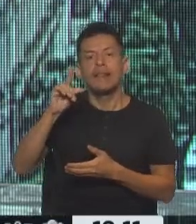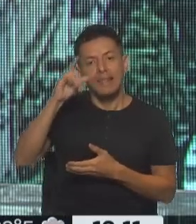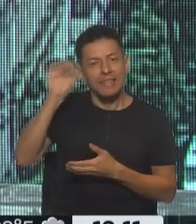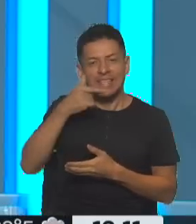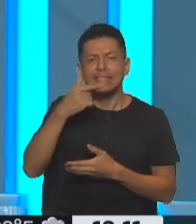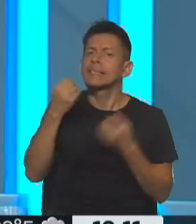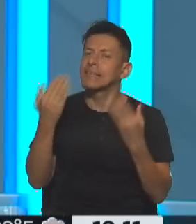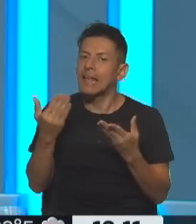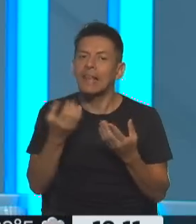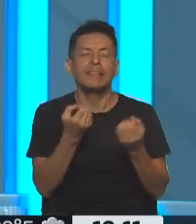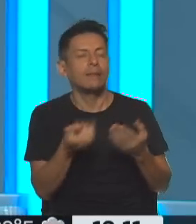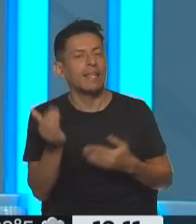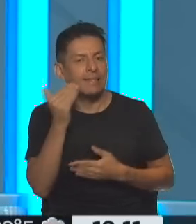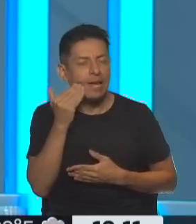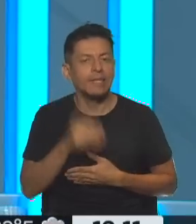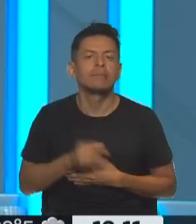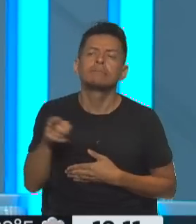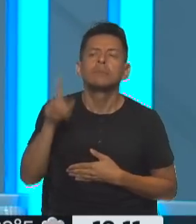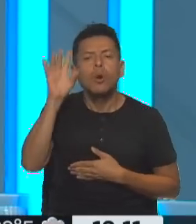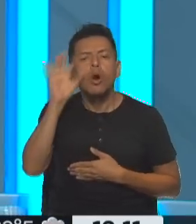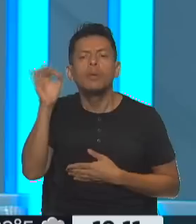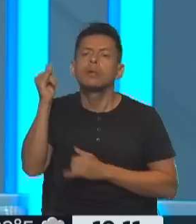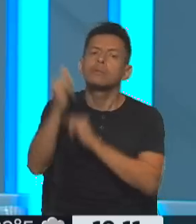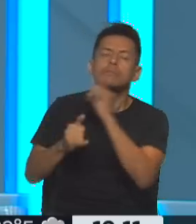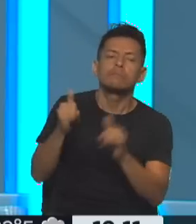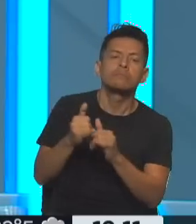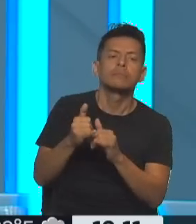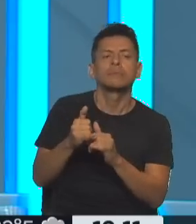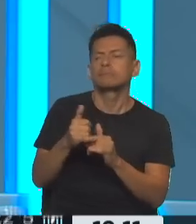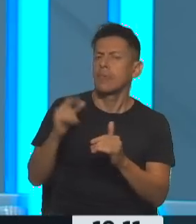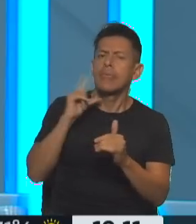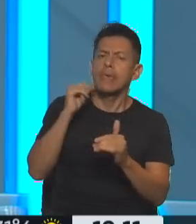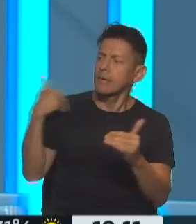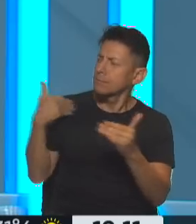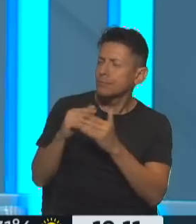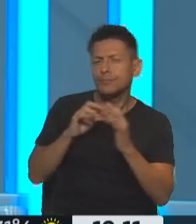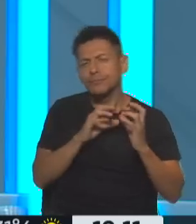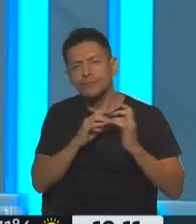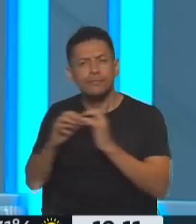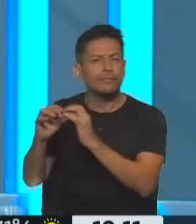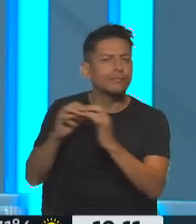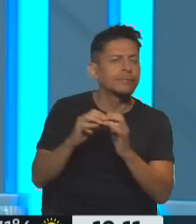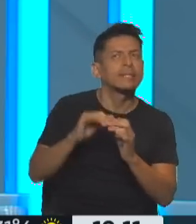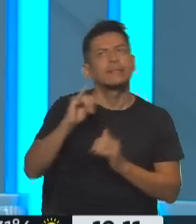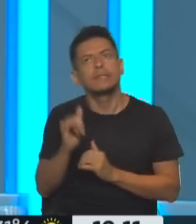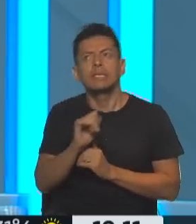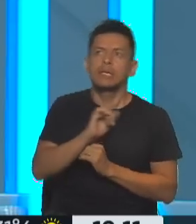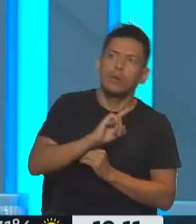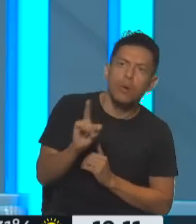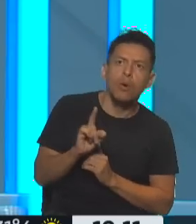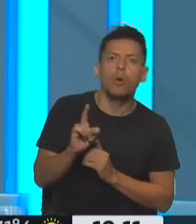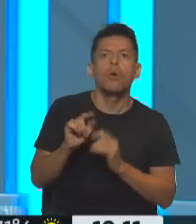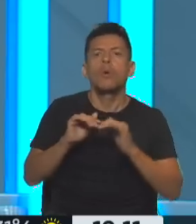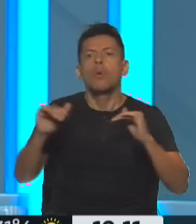tardes. Bueno, ¿cuál es su primera mirada? Porque se ha hablado tanto durante estos días, ¿no? Que sí, que no, que el